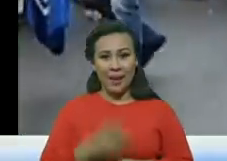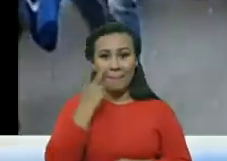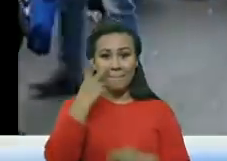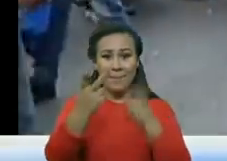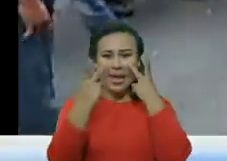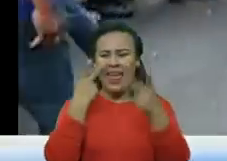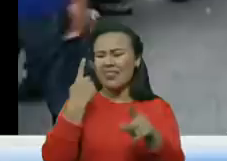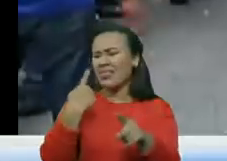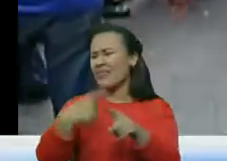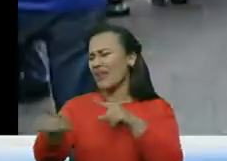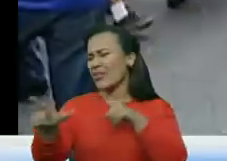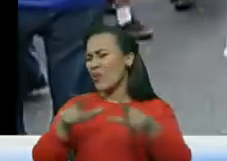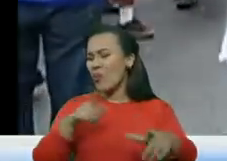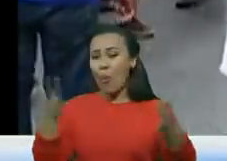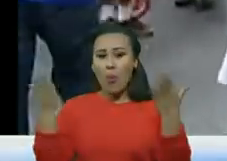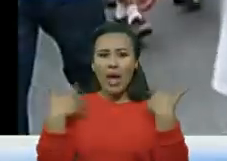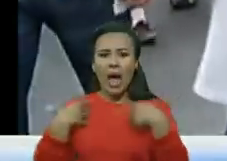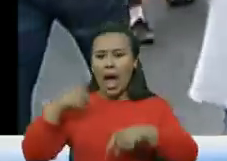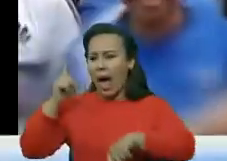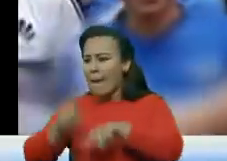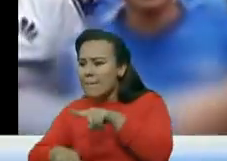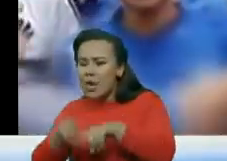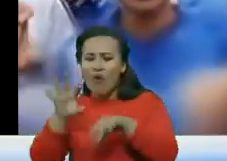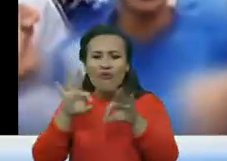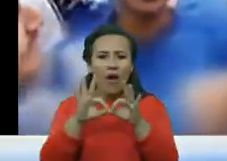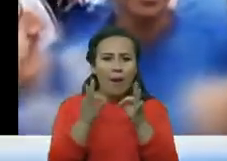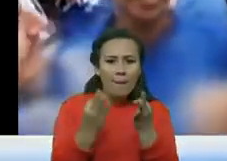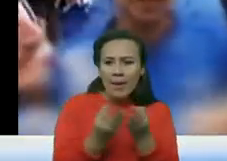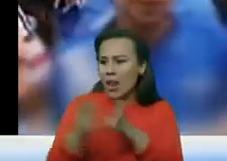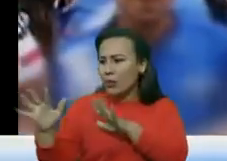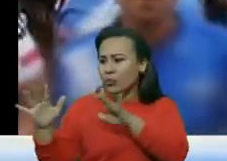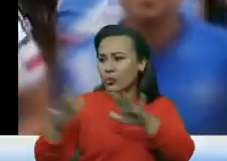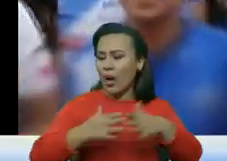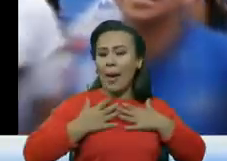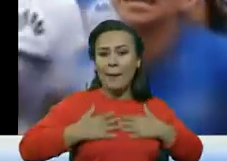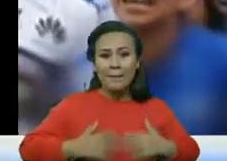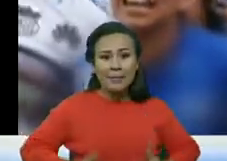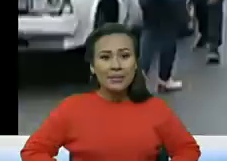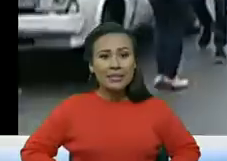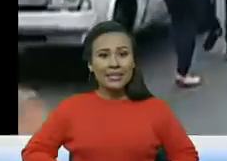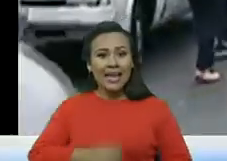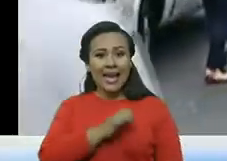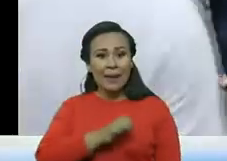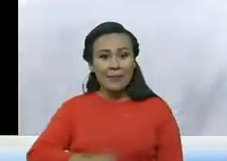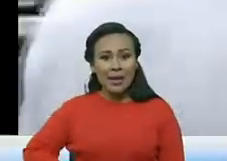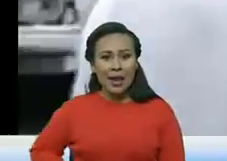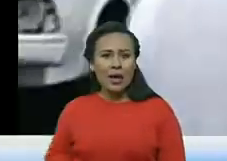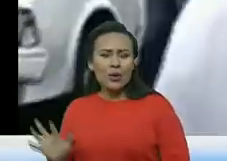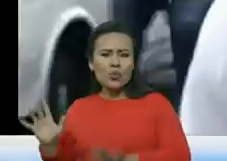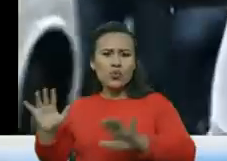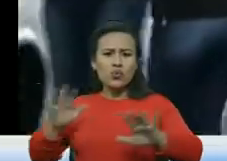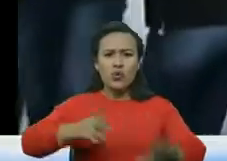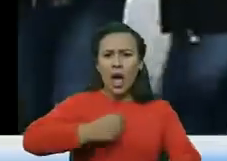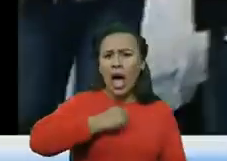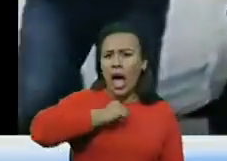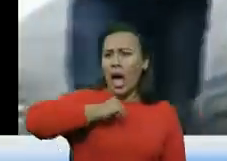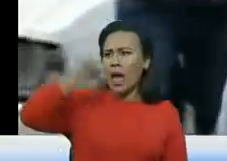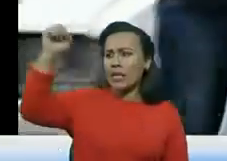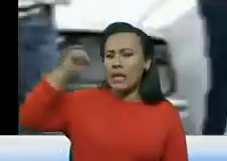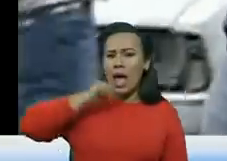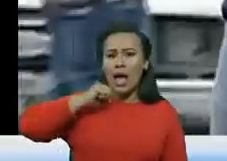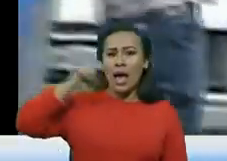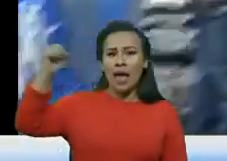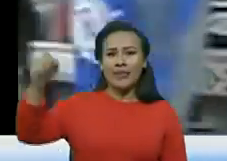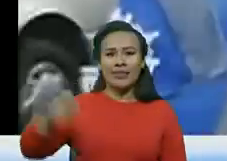Llegaron de todas partes de Guayaquil con amigos y familiares. Vestían la camiseta del Club Sport Emelec, que había quedado campeón ganándole al Delfín de